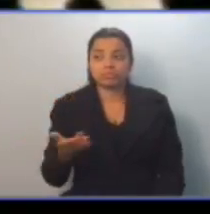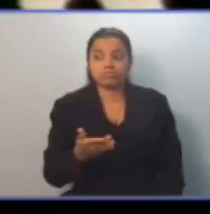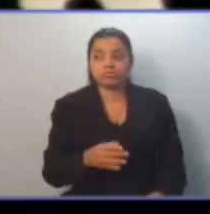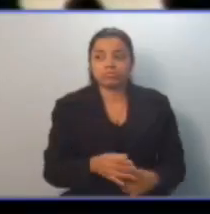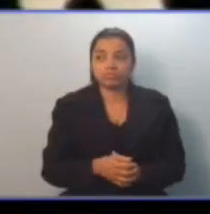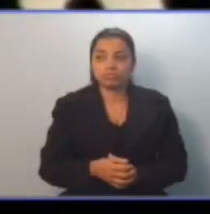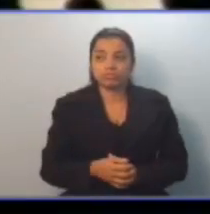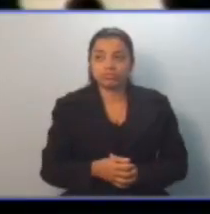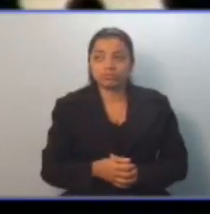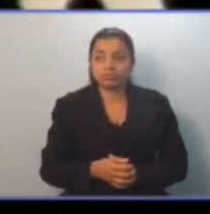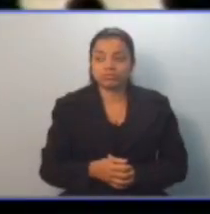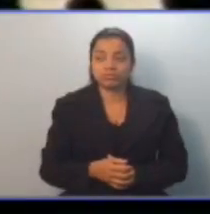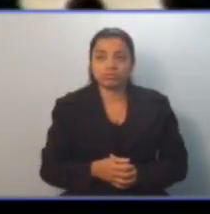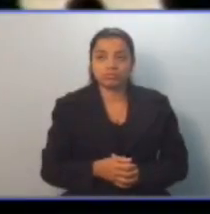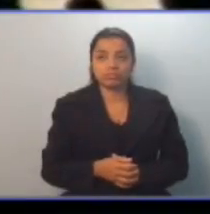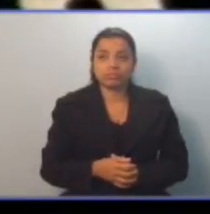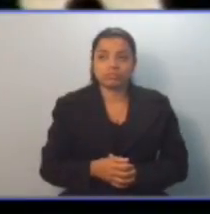Gracias, coordinador.